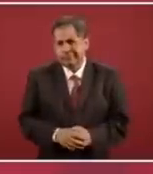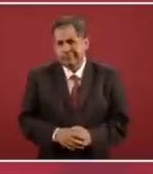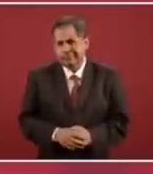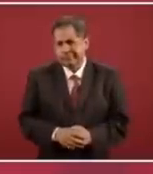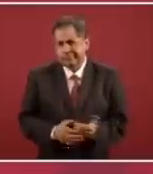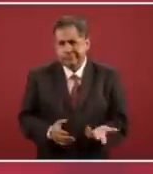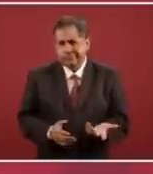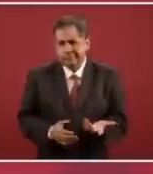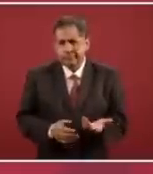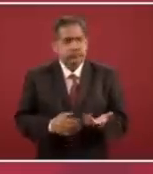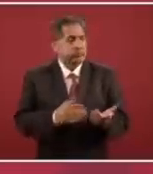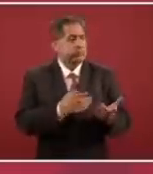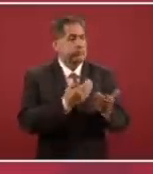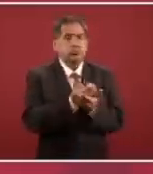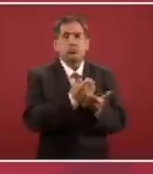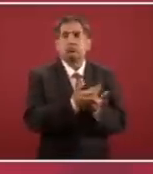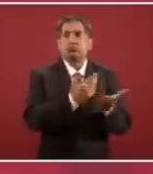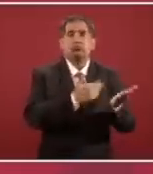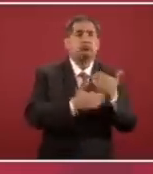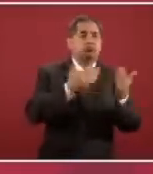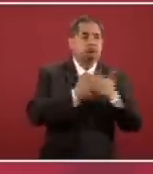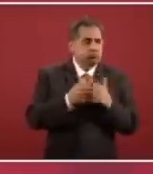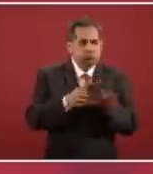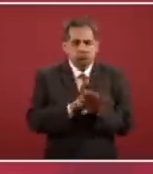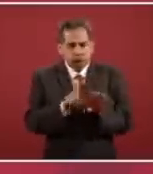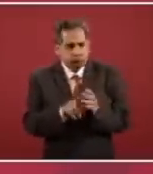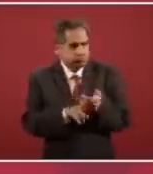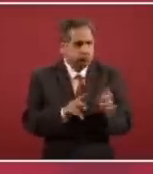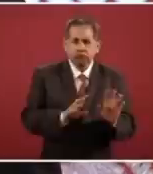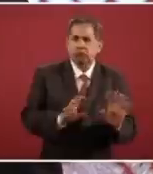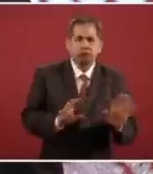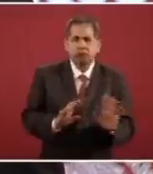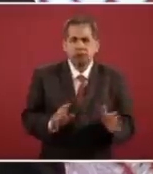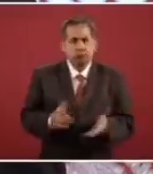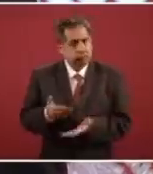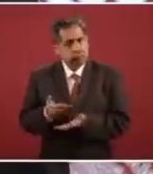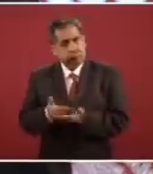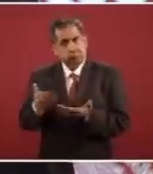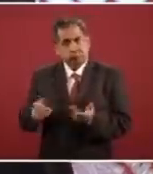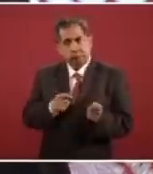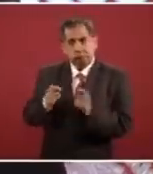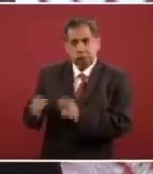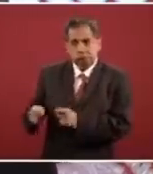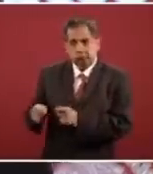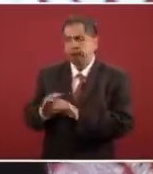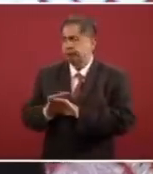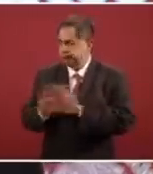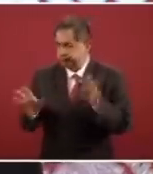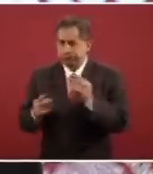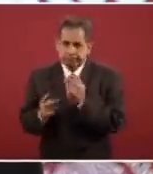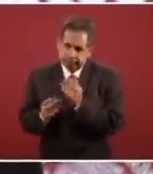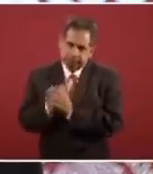en el desarrollo económico. Ahora se desempolvó